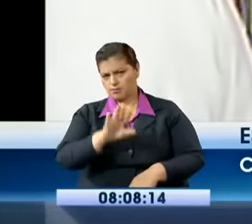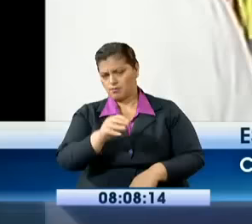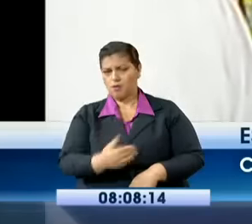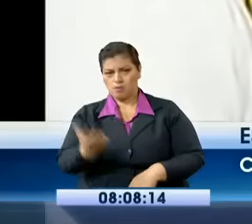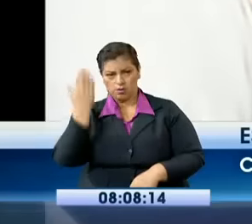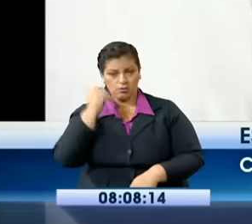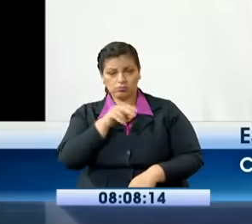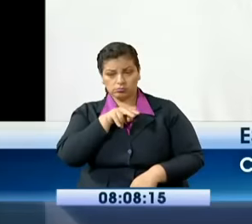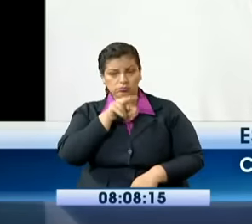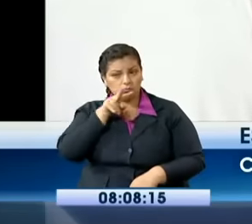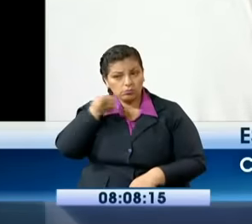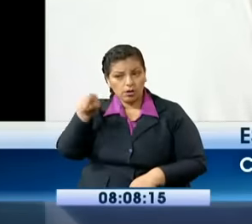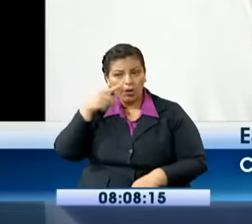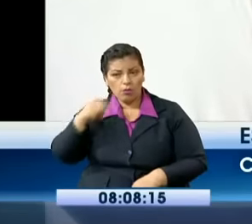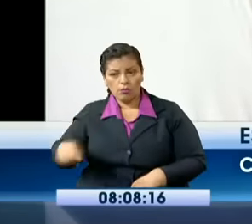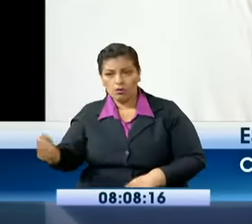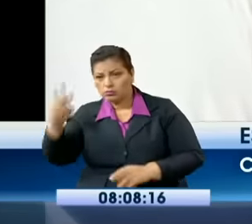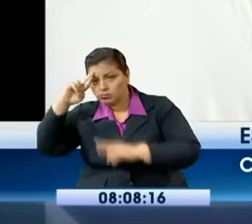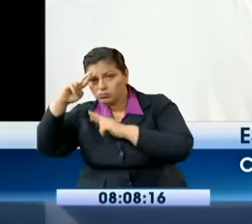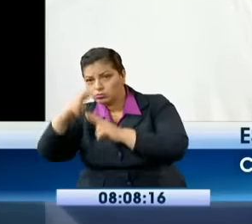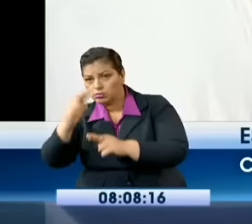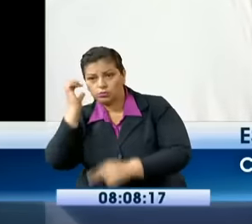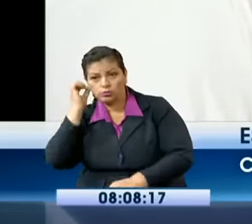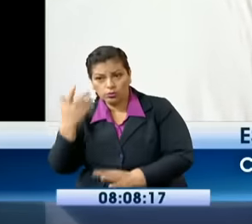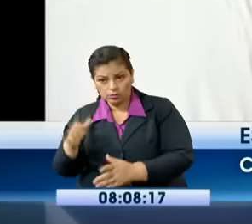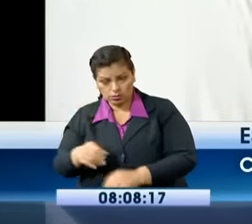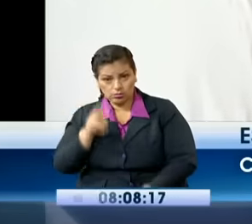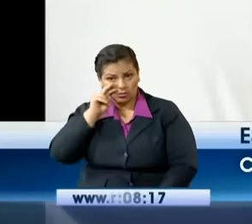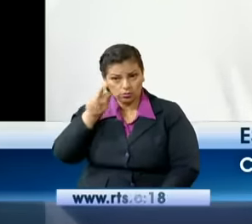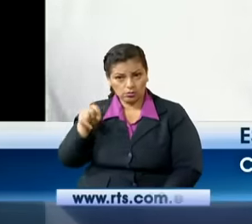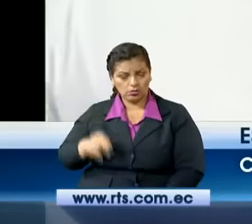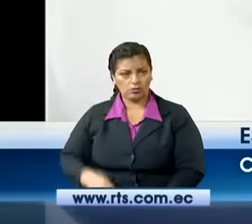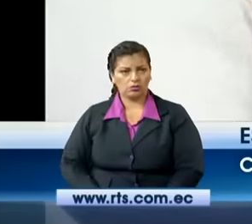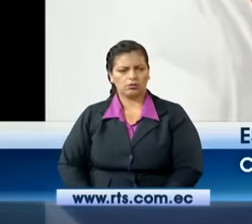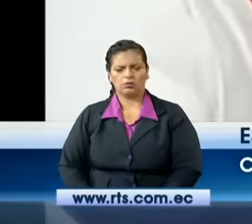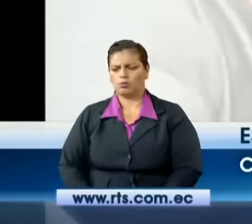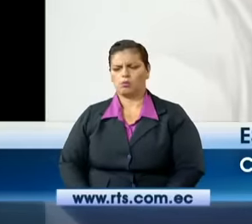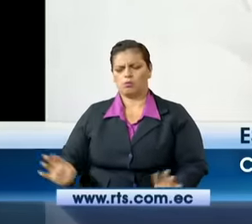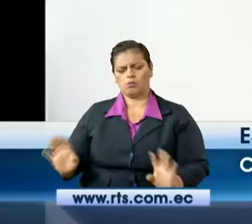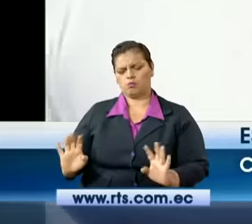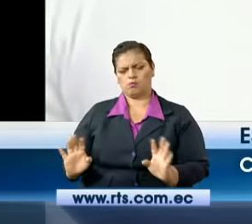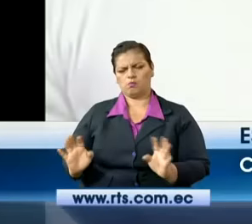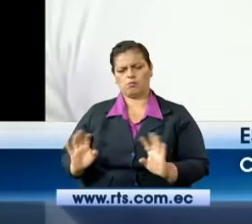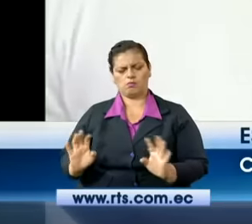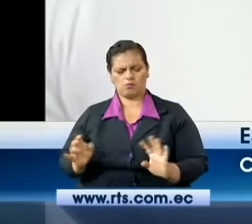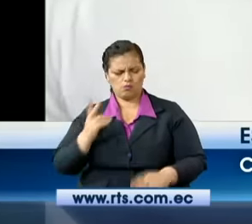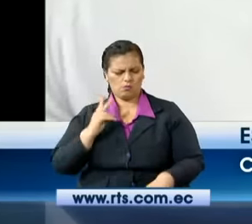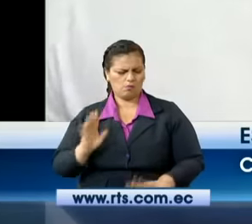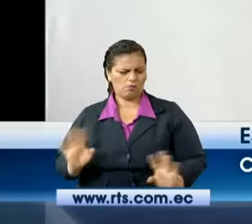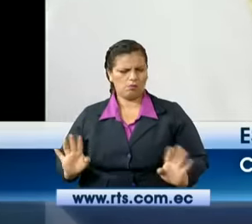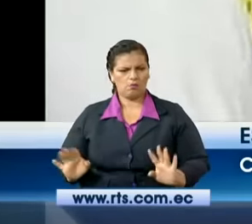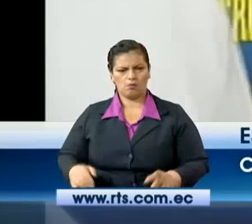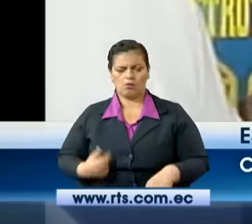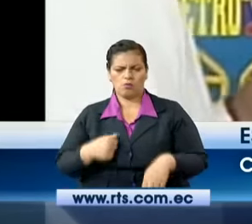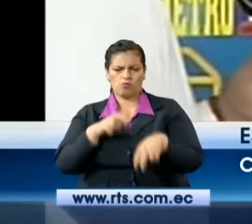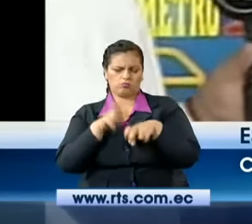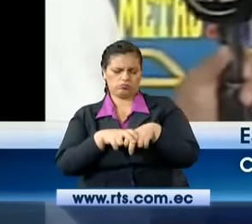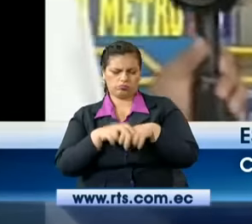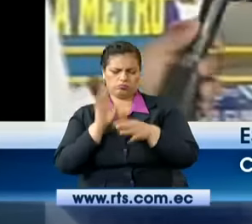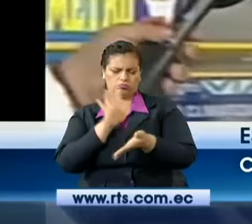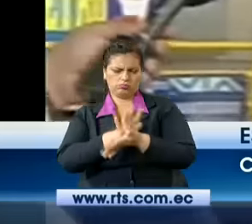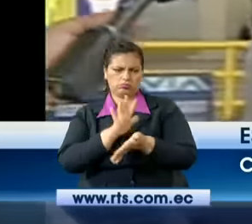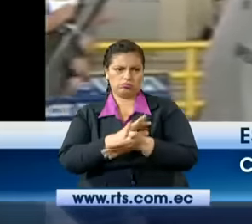he visto nada. Yo voy sentado, para que hago la cola tranquila y voy sentado. No sé. Oiga, y no solamente a las damas, a los hombres también los empujan, los tocan. ¿No le ha pasado